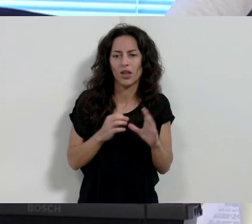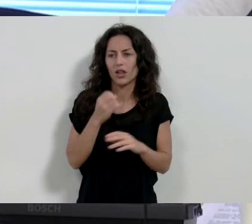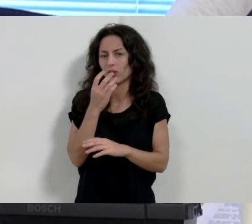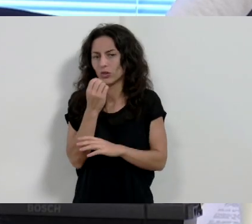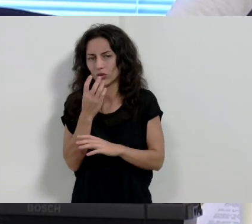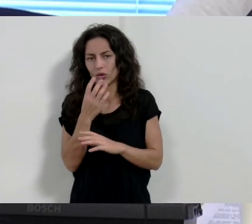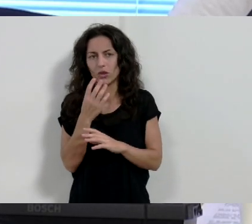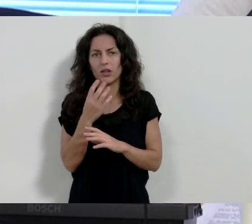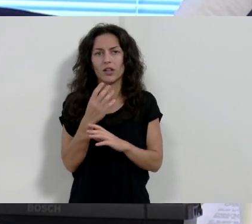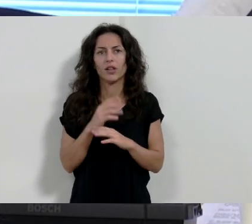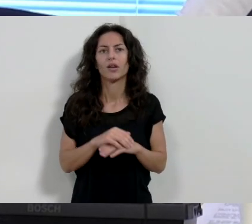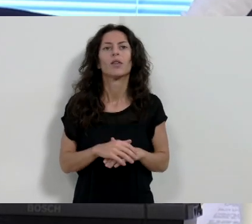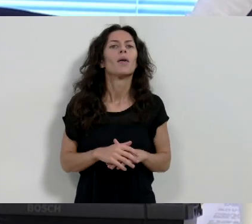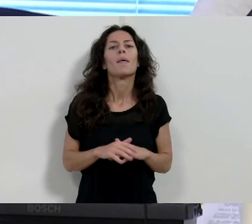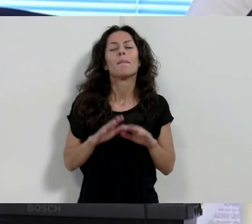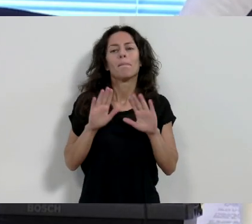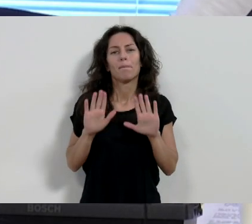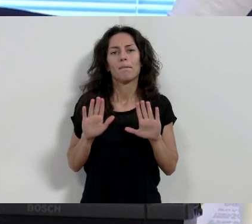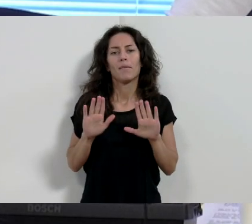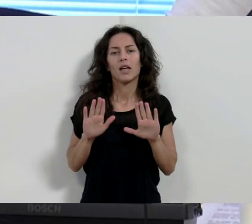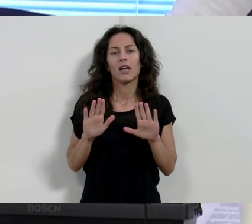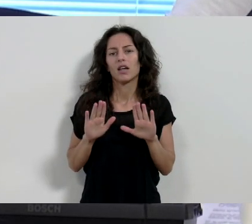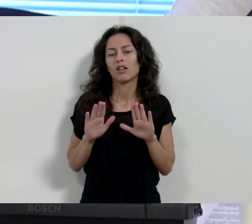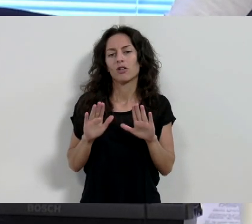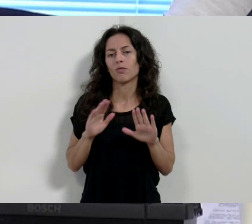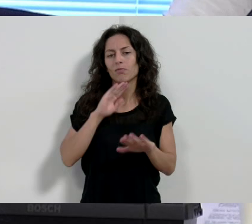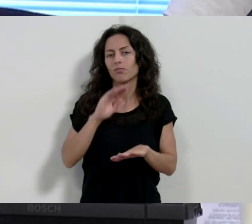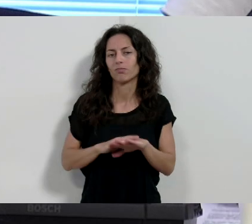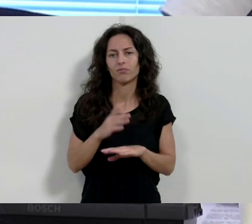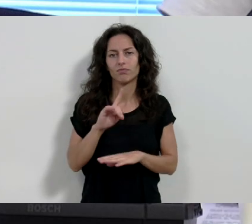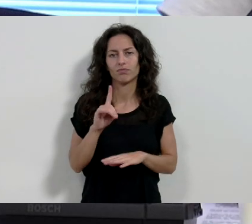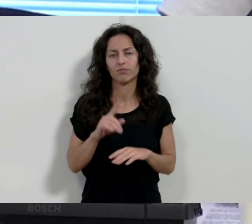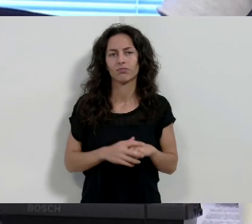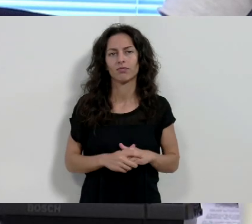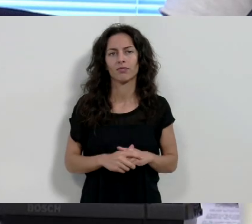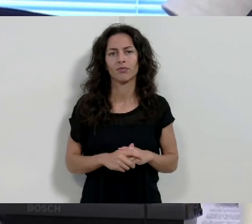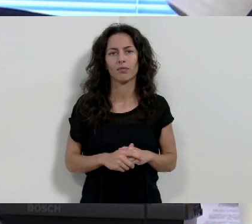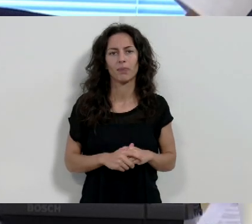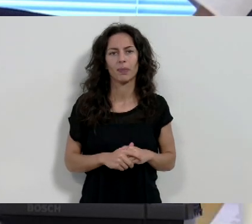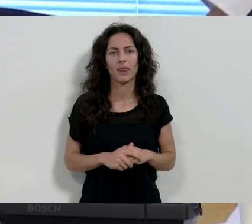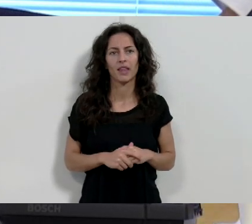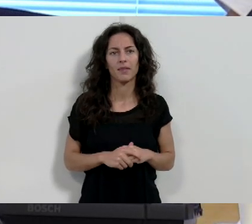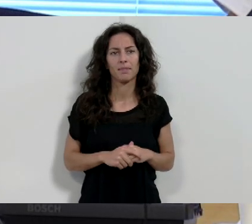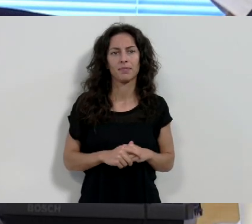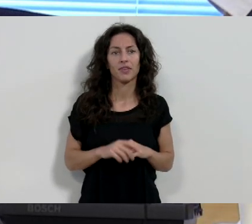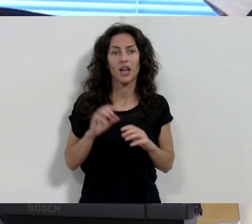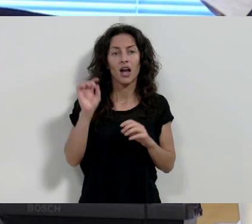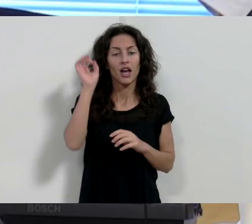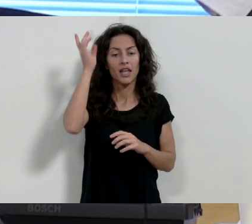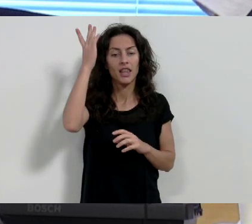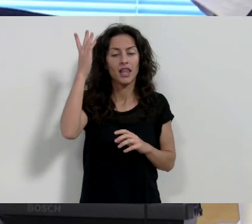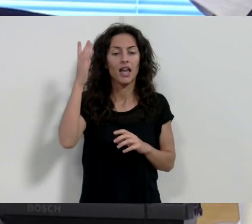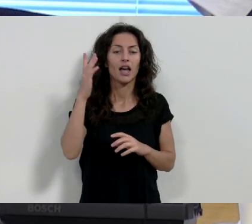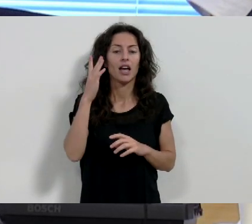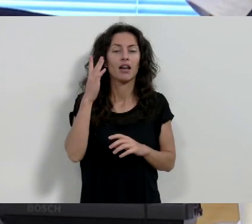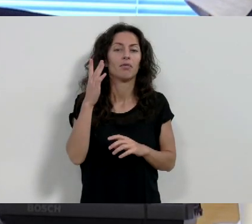de Ciudadanos, pues un poco para dar fuerza a esa idea de la limpieza de la ciudad, que estaba muy sucia, muy sucia, muy